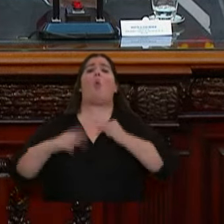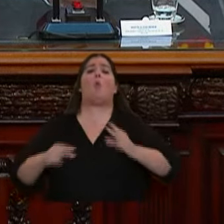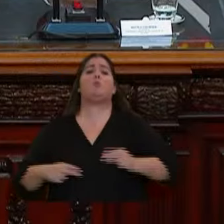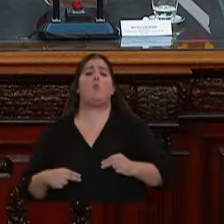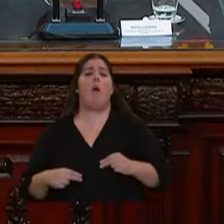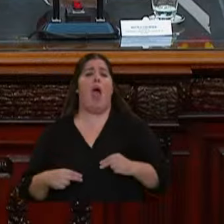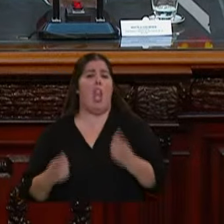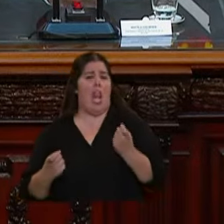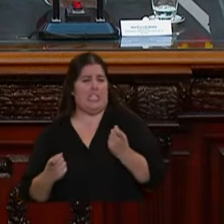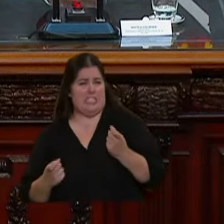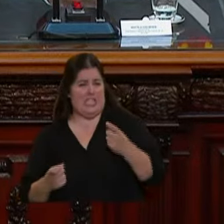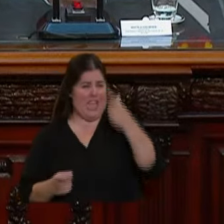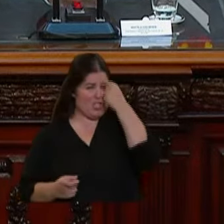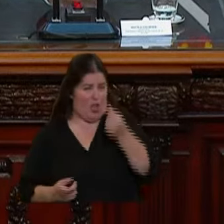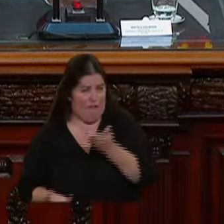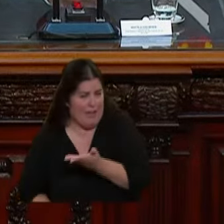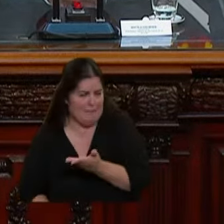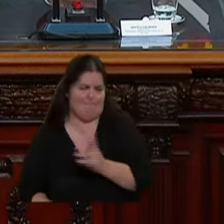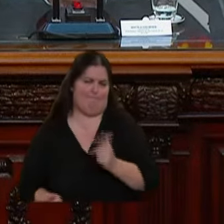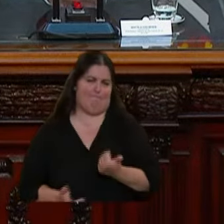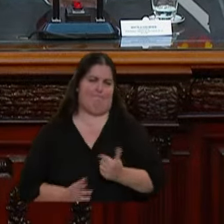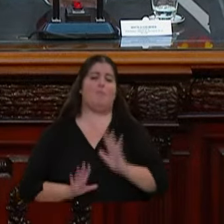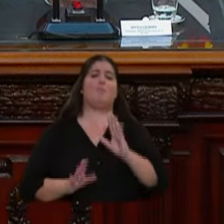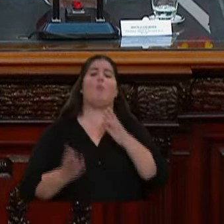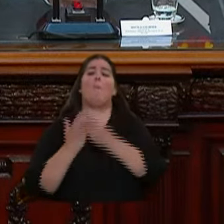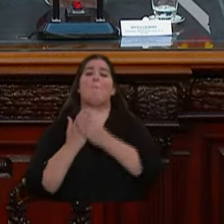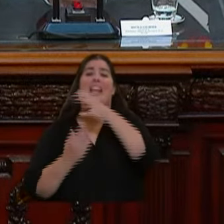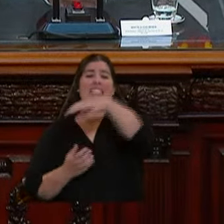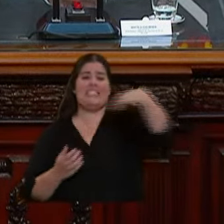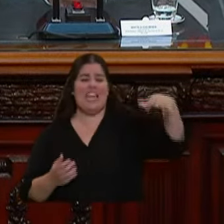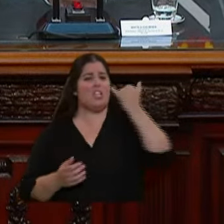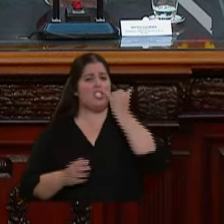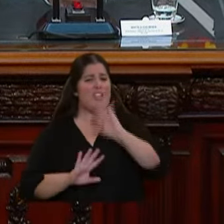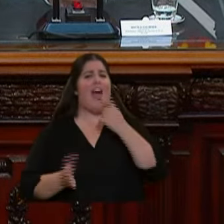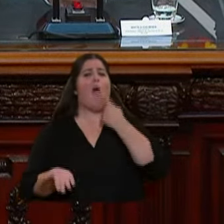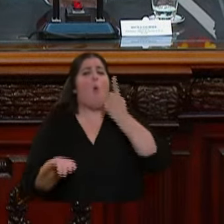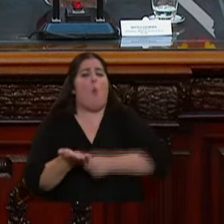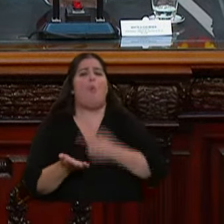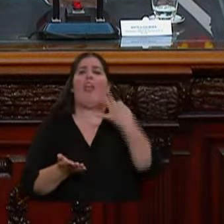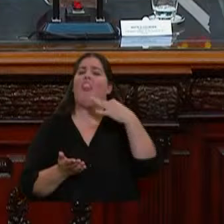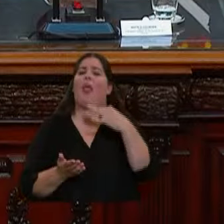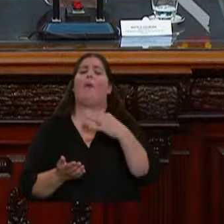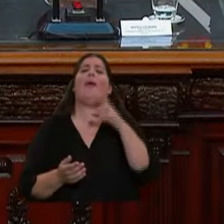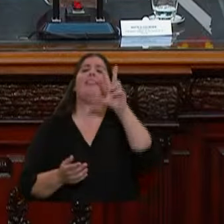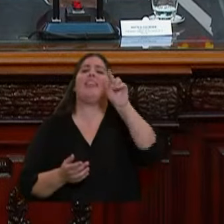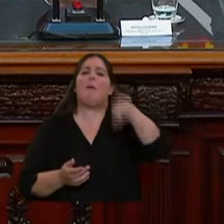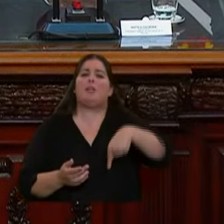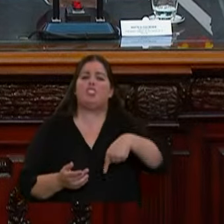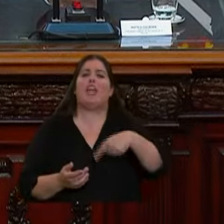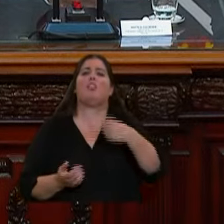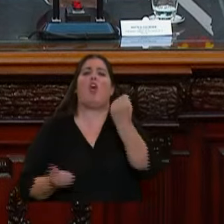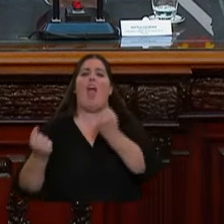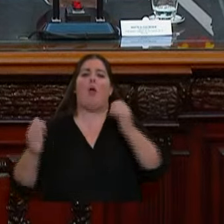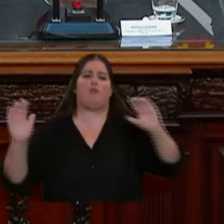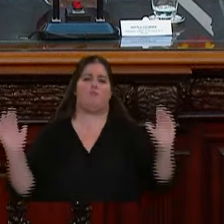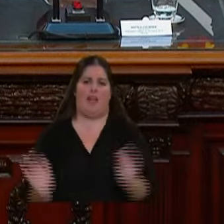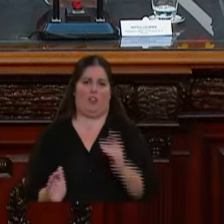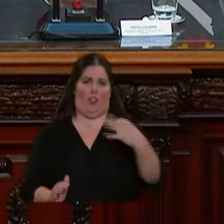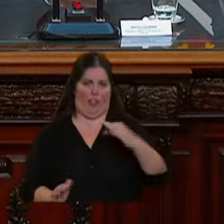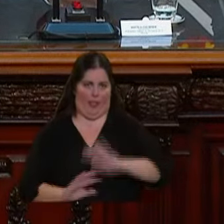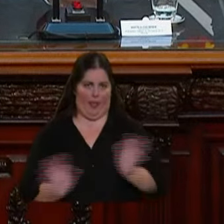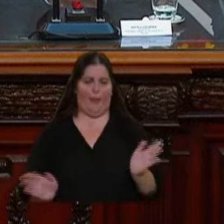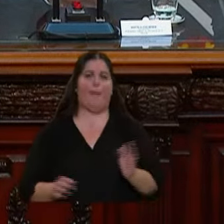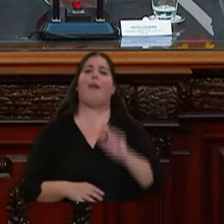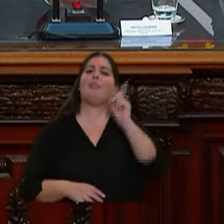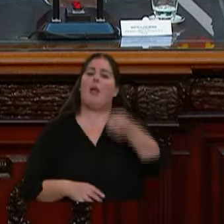humanos necesitara chofer. Todos los ministerios han cumplido con el mandato de decomisar al menos el 30% de su flota.